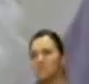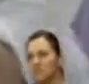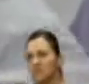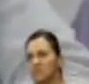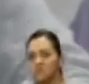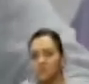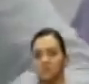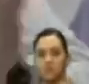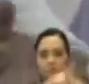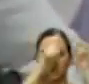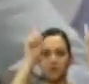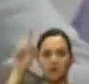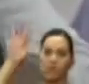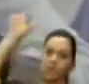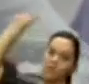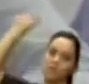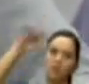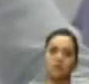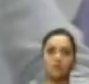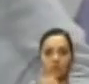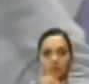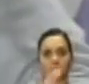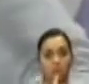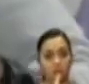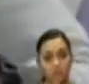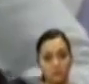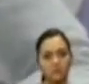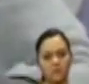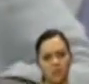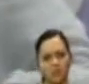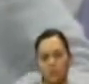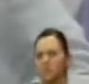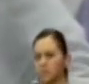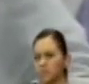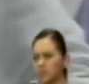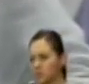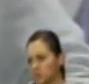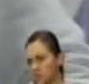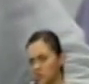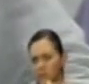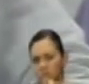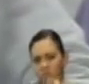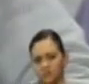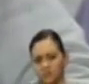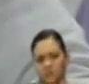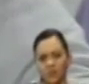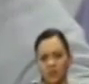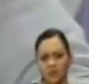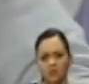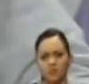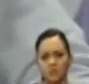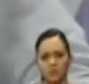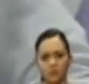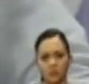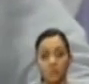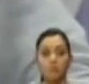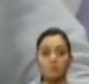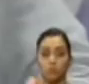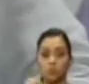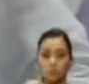bien el pizarrón. Después de esto tengo una reunión con los responsables para ajustar algunos detalles. Tal vez lo que más me